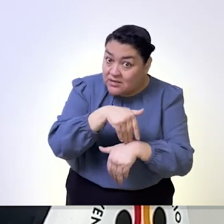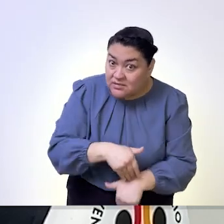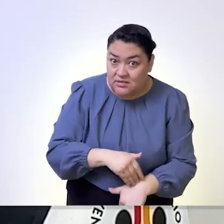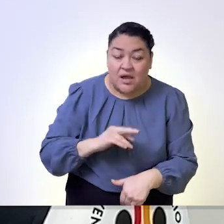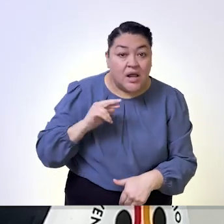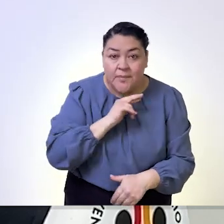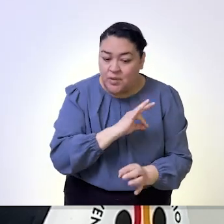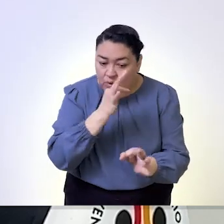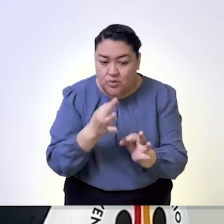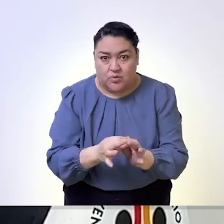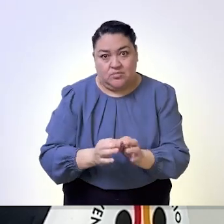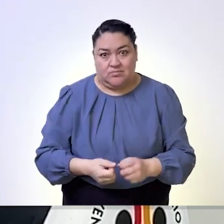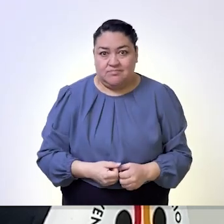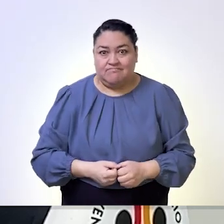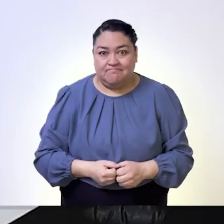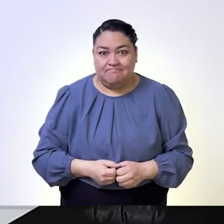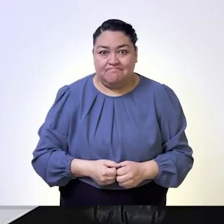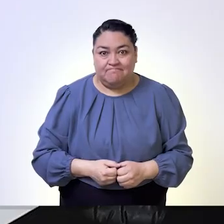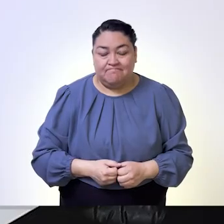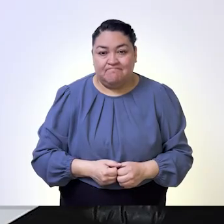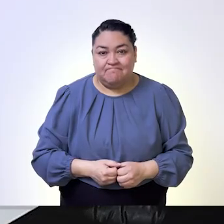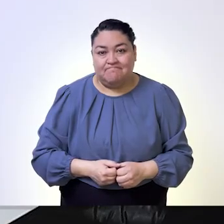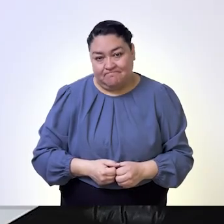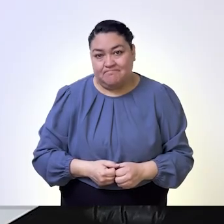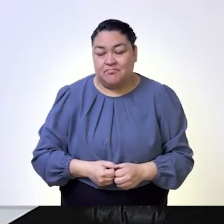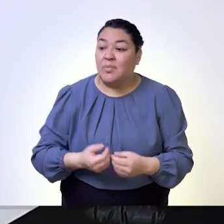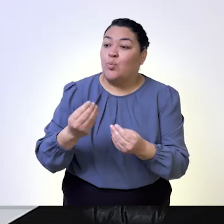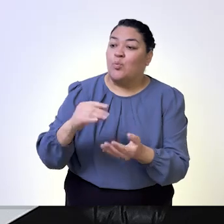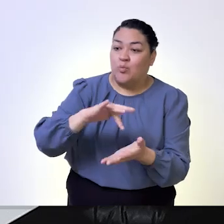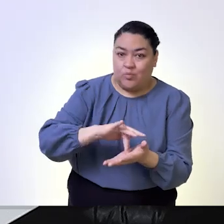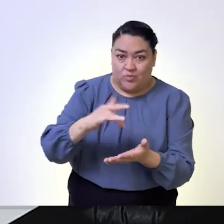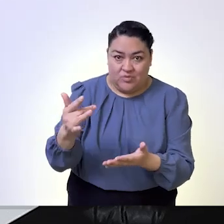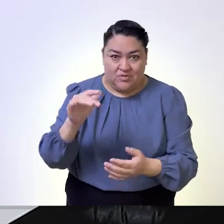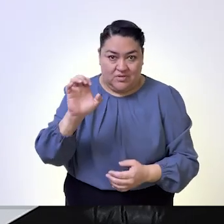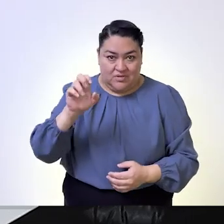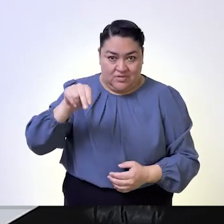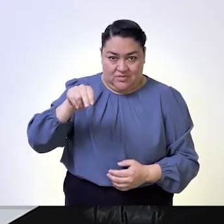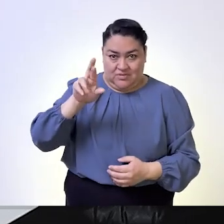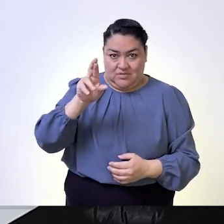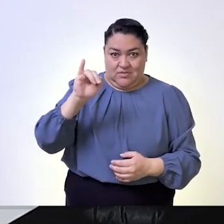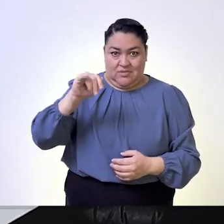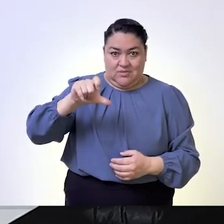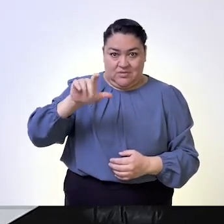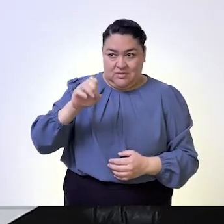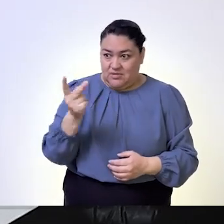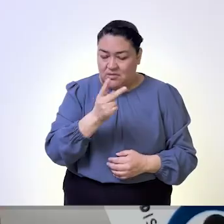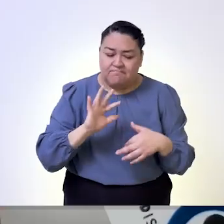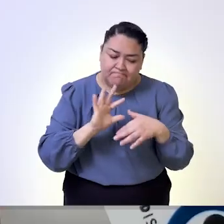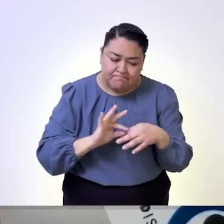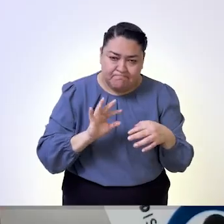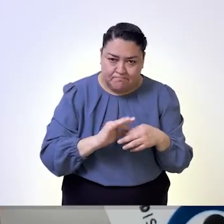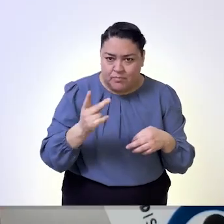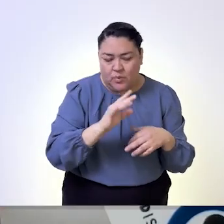ejecuten en un tiempo corto. Esa sería la reflexión. Muchísimas gracias, Enrique. Pues con estas